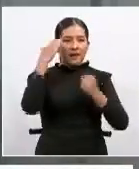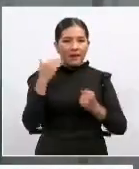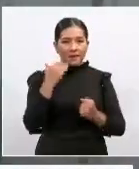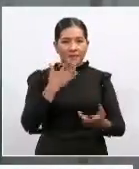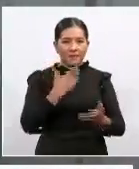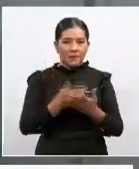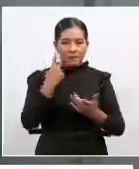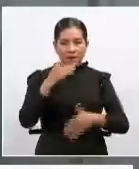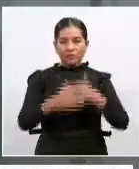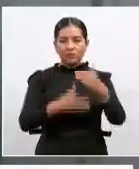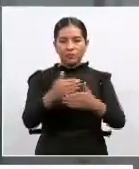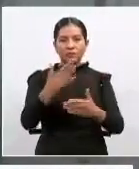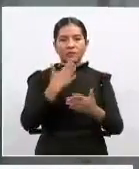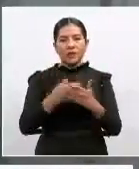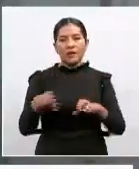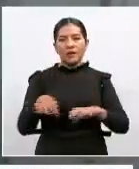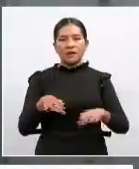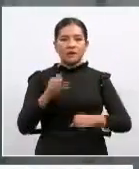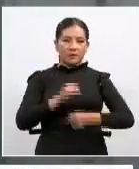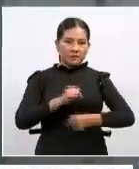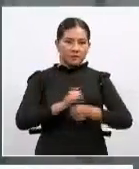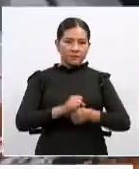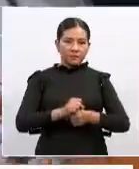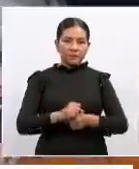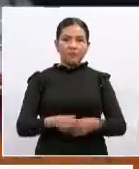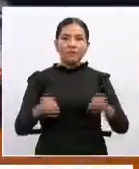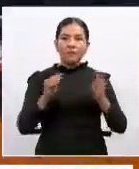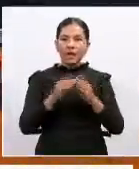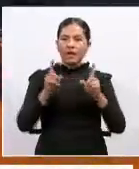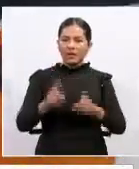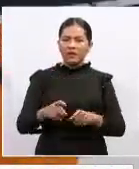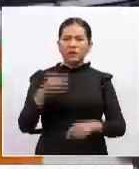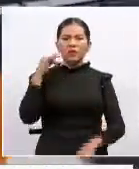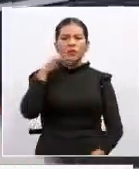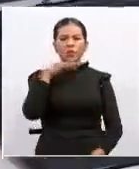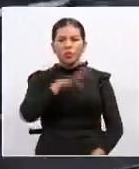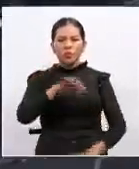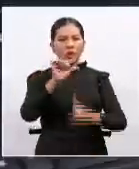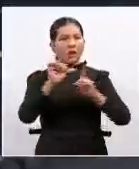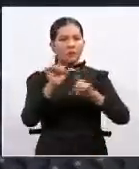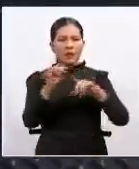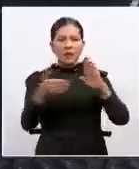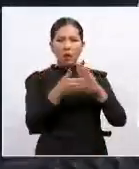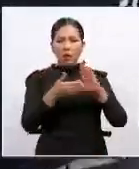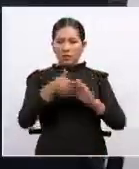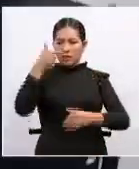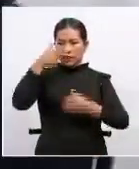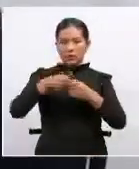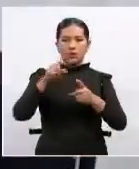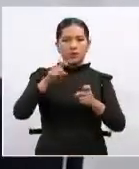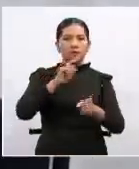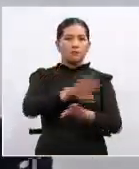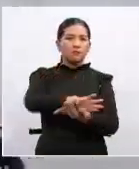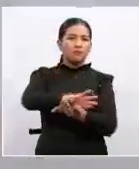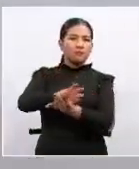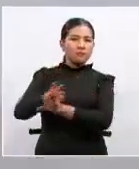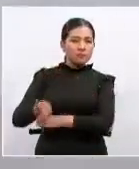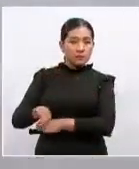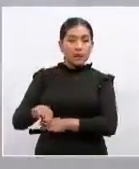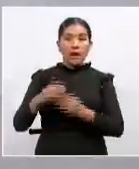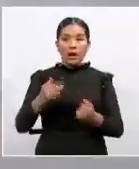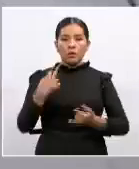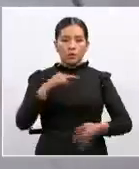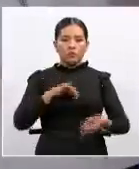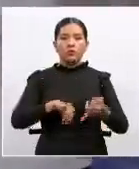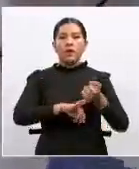energética que tanto se necesita, dejando atrás a los contaminantes y escasos combustibles fósiles. Adicionalmente, apostamos por